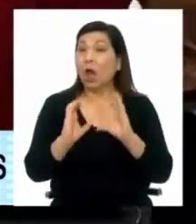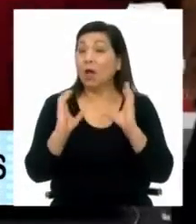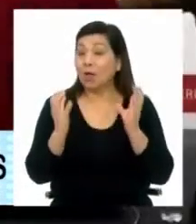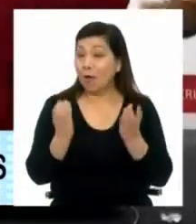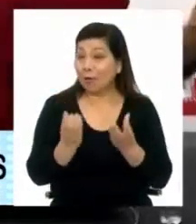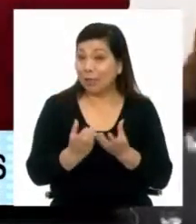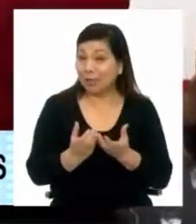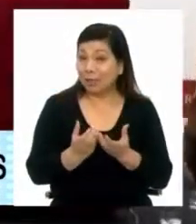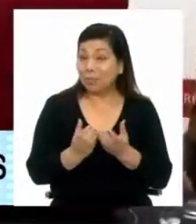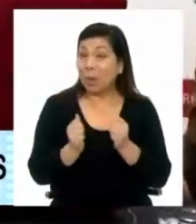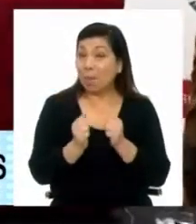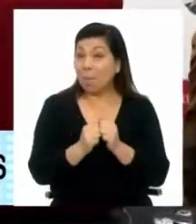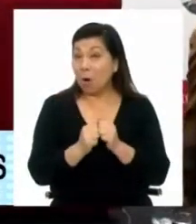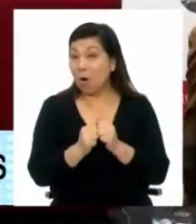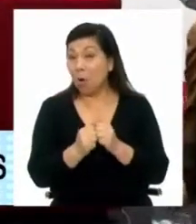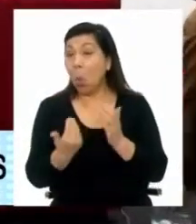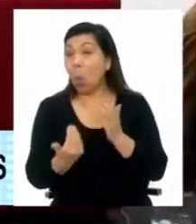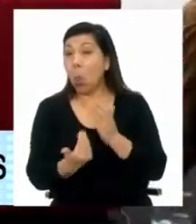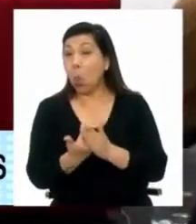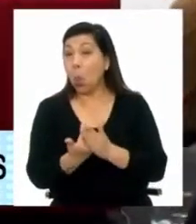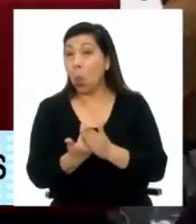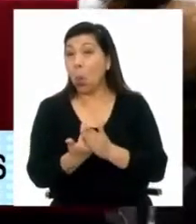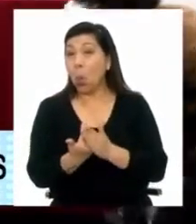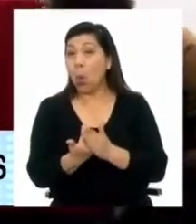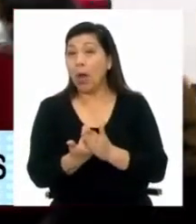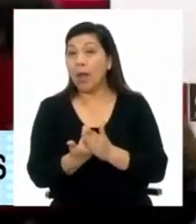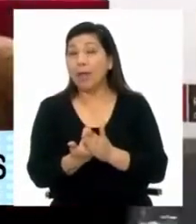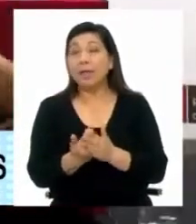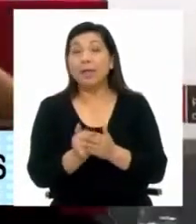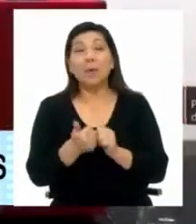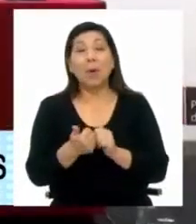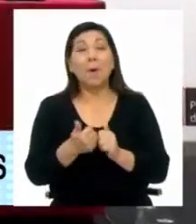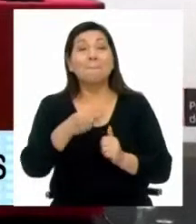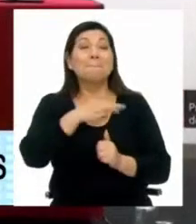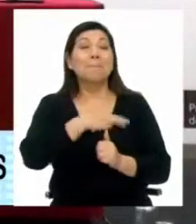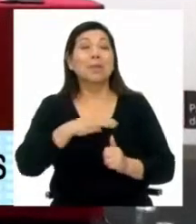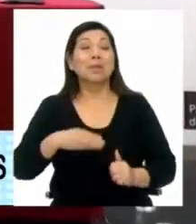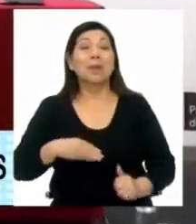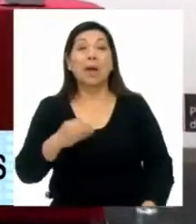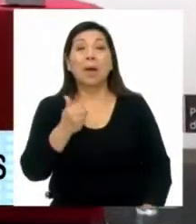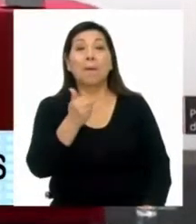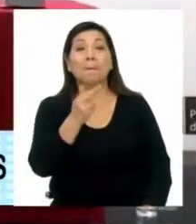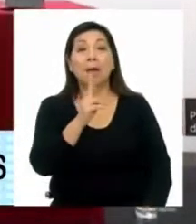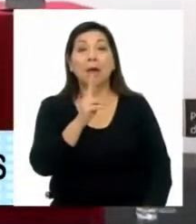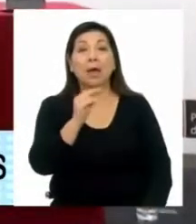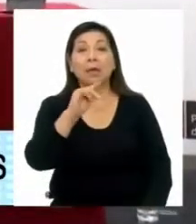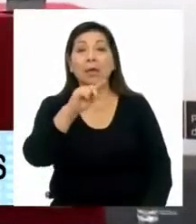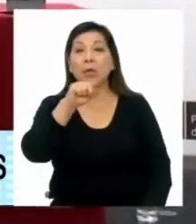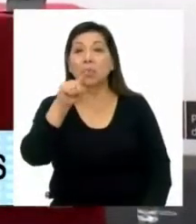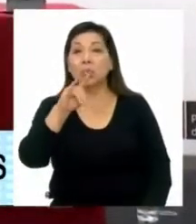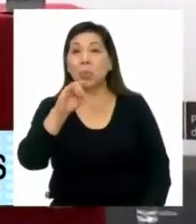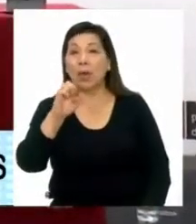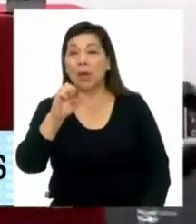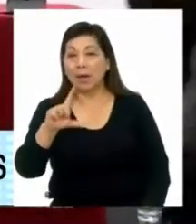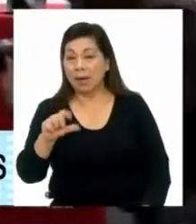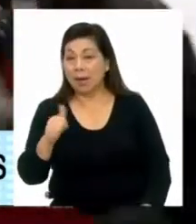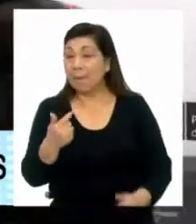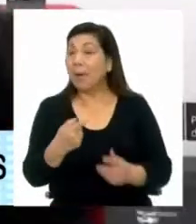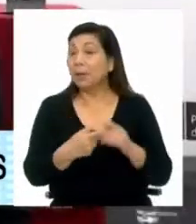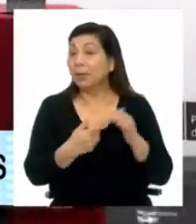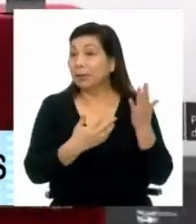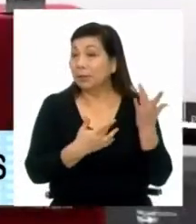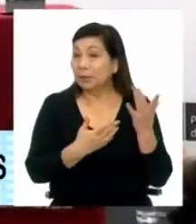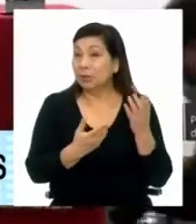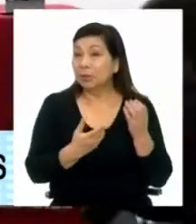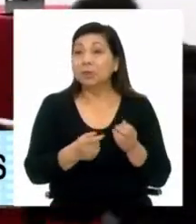de la República con el nuevo que entra en reemplazo del ministro Barranzuela. Finalmente, ella indica que espera